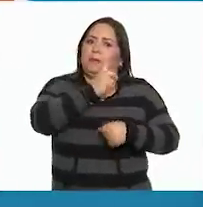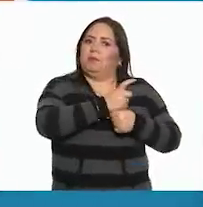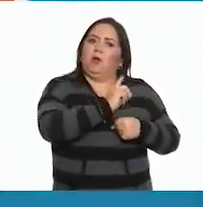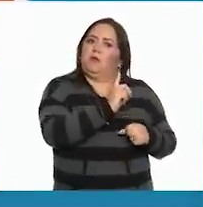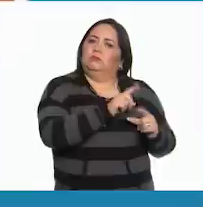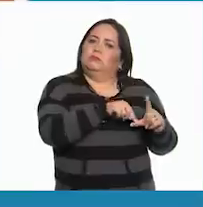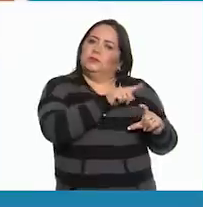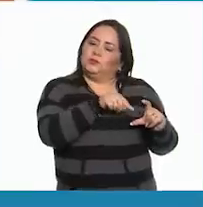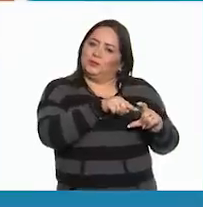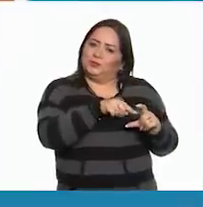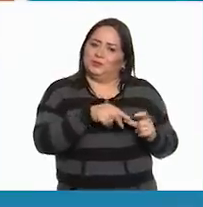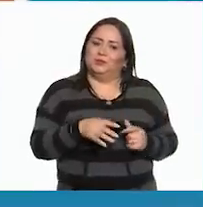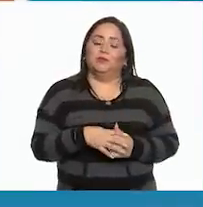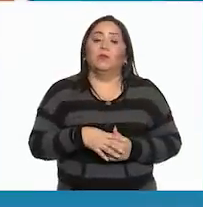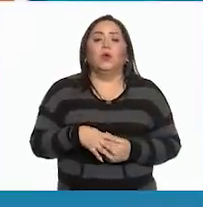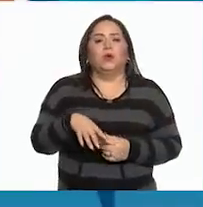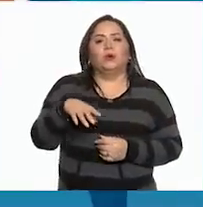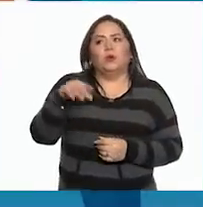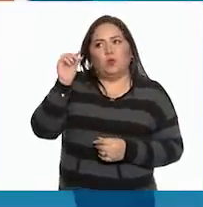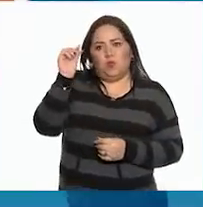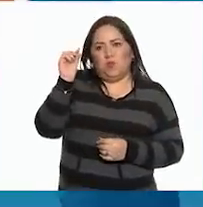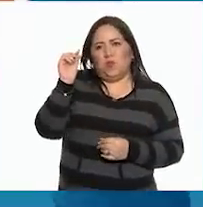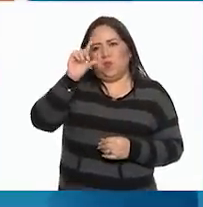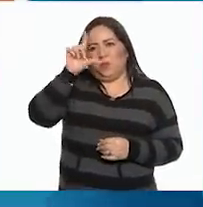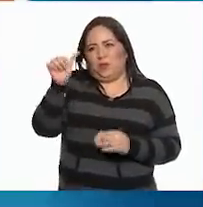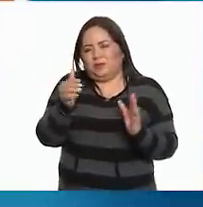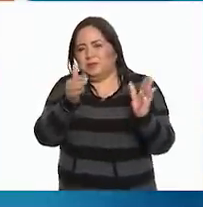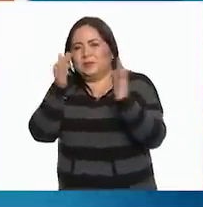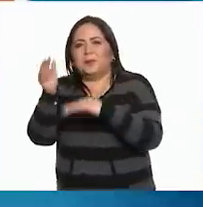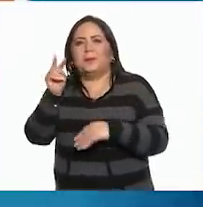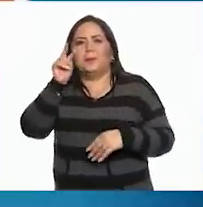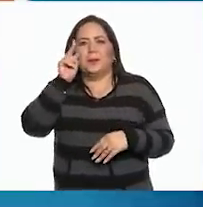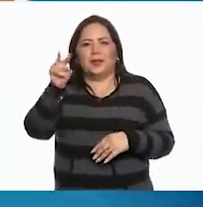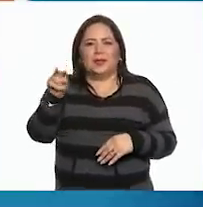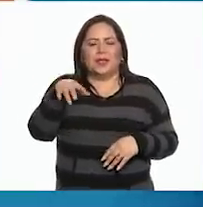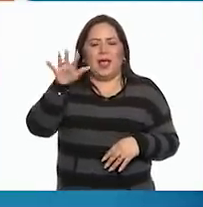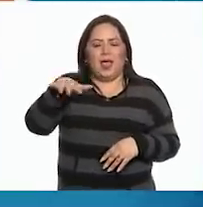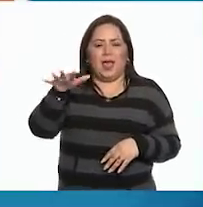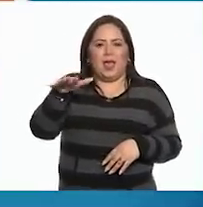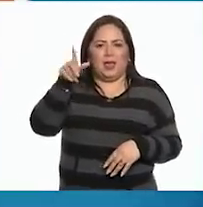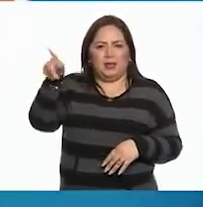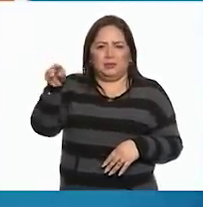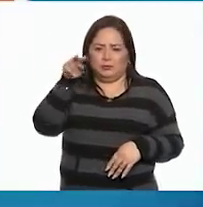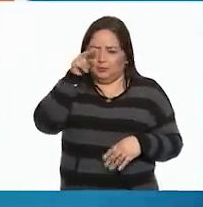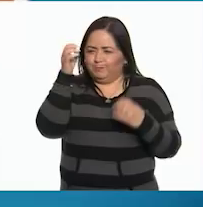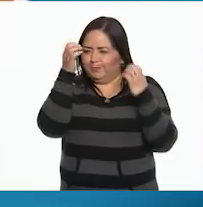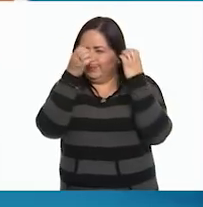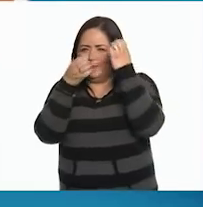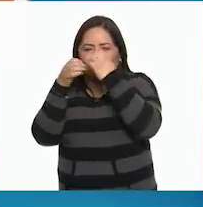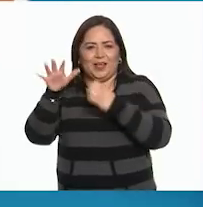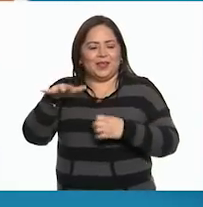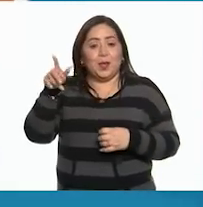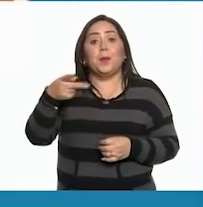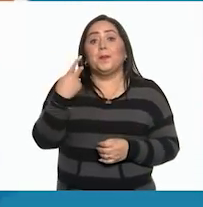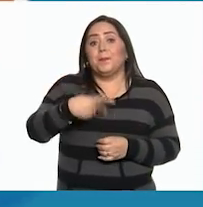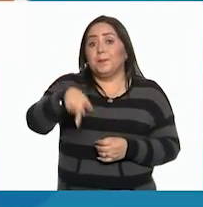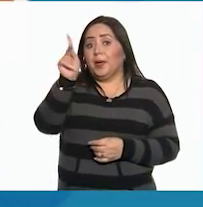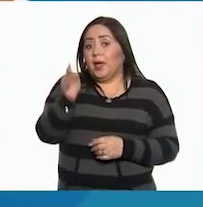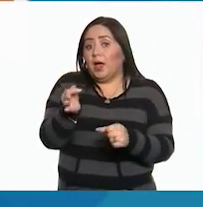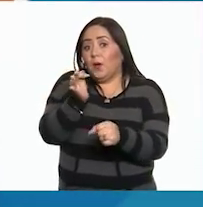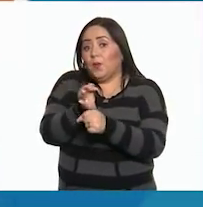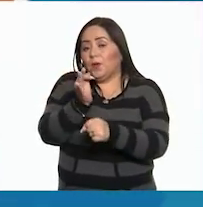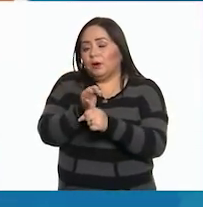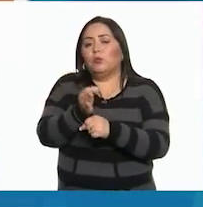círculo. Un poco más adelante veremos que acabas de hacer una muy buena observación, Jenny. Pero por el